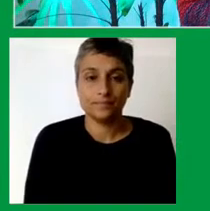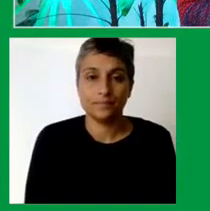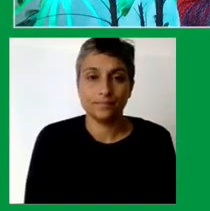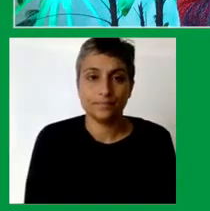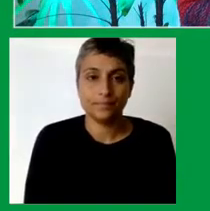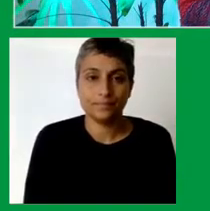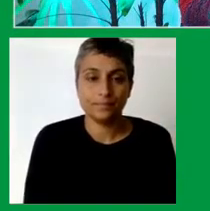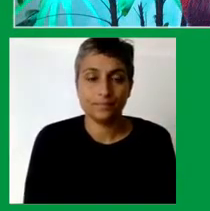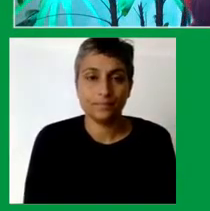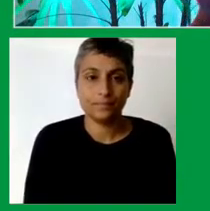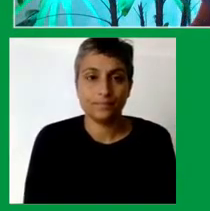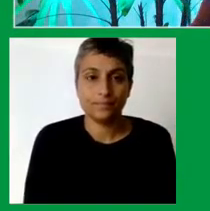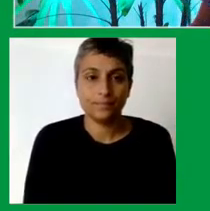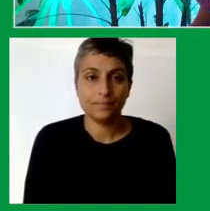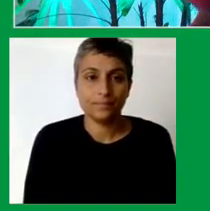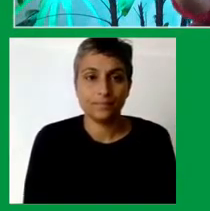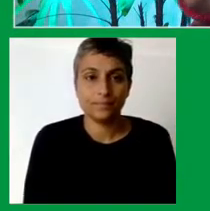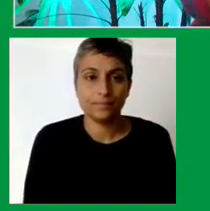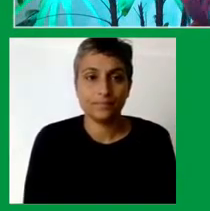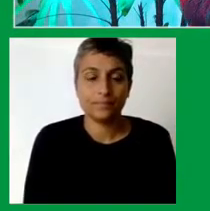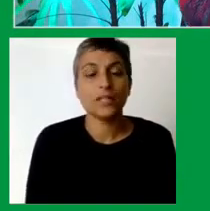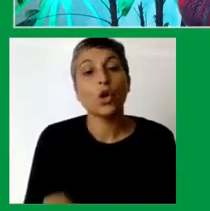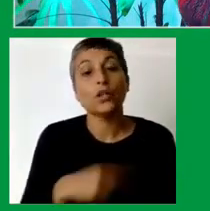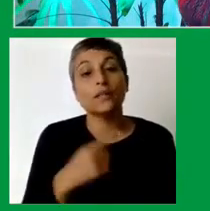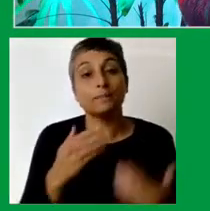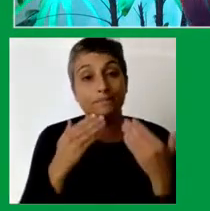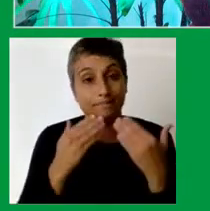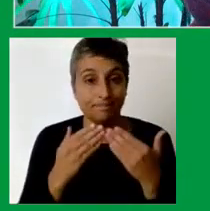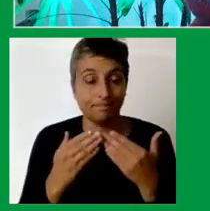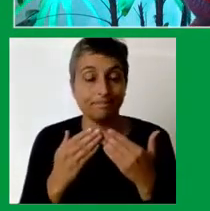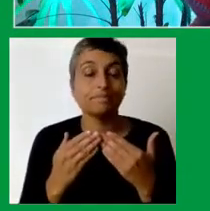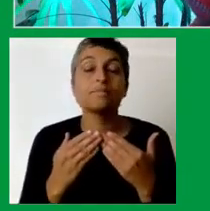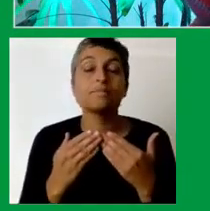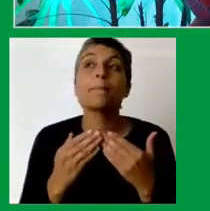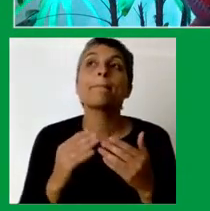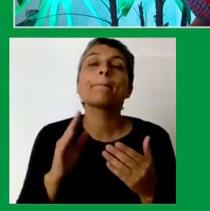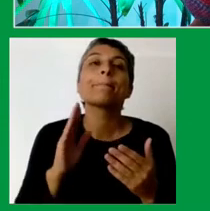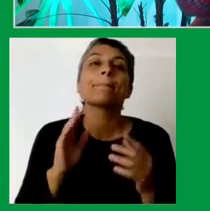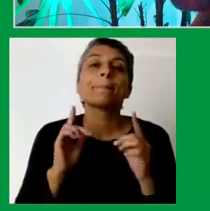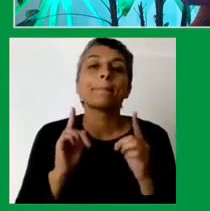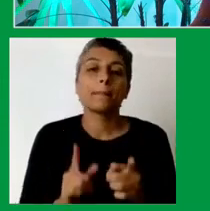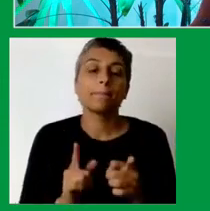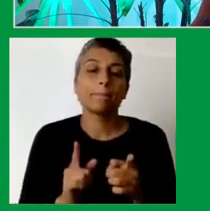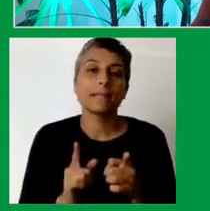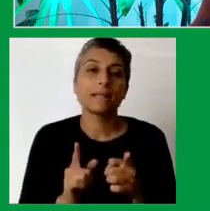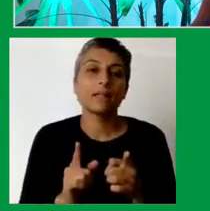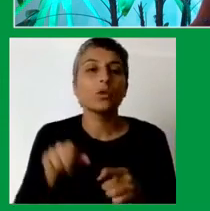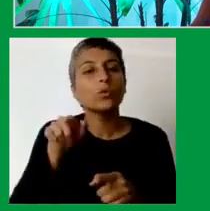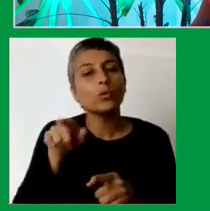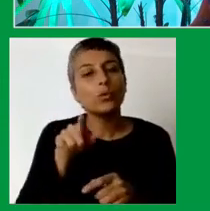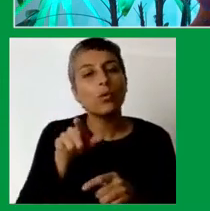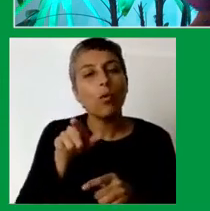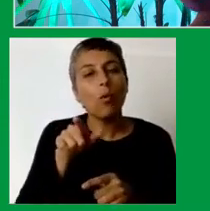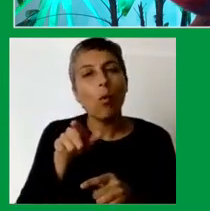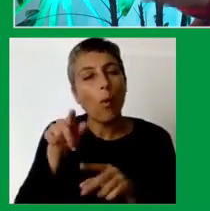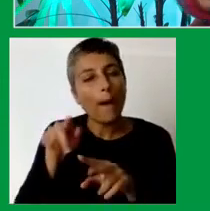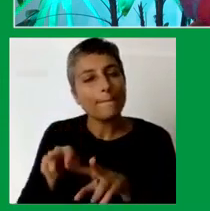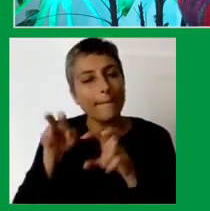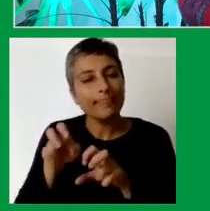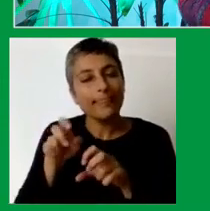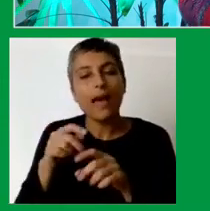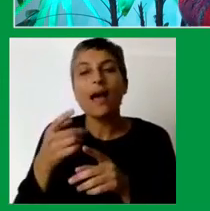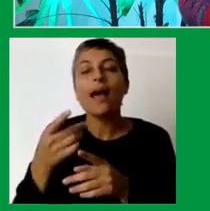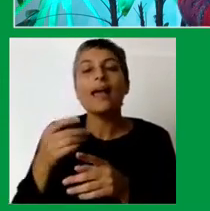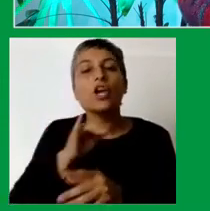A la pregunta, y bueno, y por muchas de las cuestiones que también estuviste trabajando en el webinar, que como decía Damián, expresan muchas